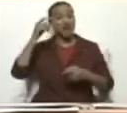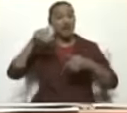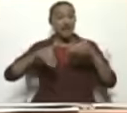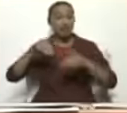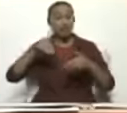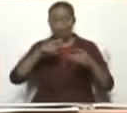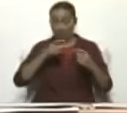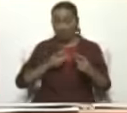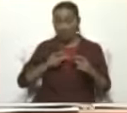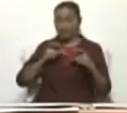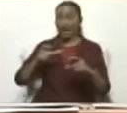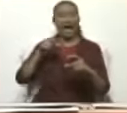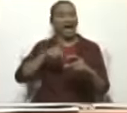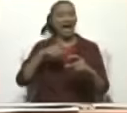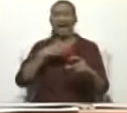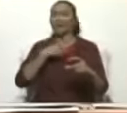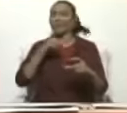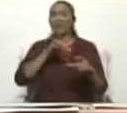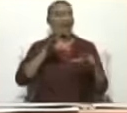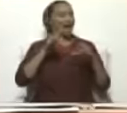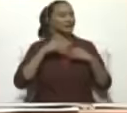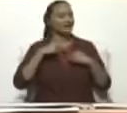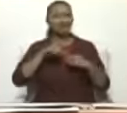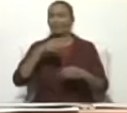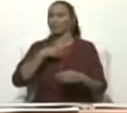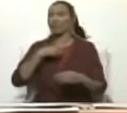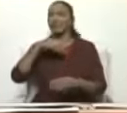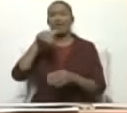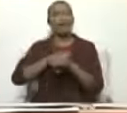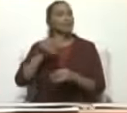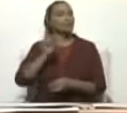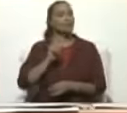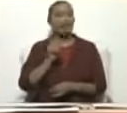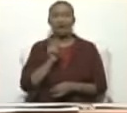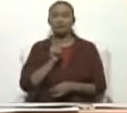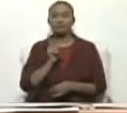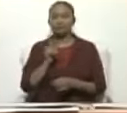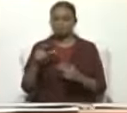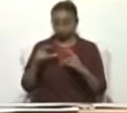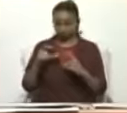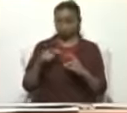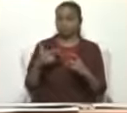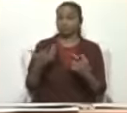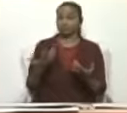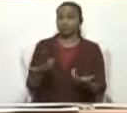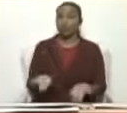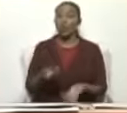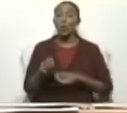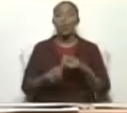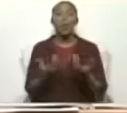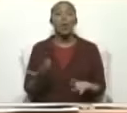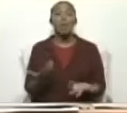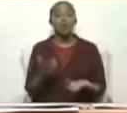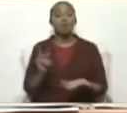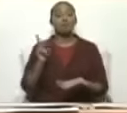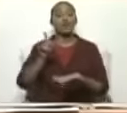43% de los venezolanos no podían ejercer el derecho al voto. Llegó Chávez y se acabó